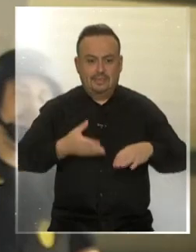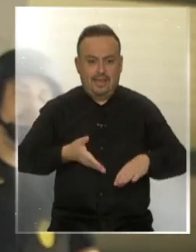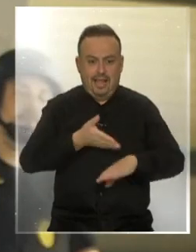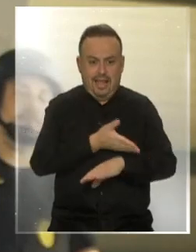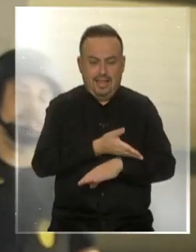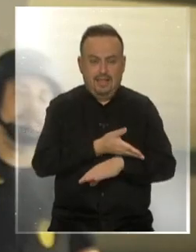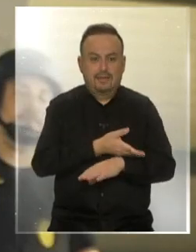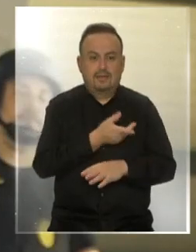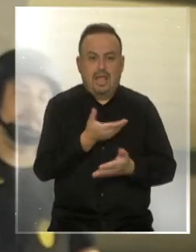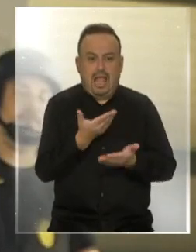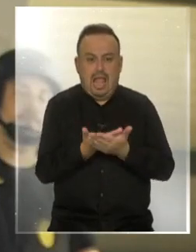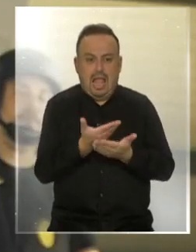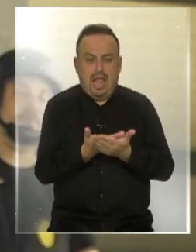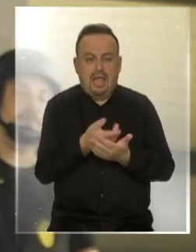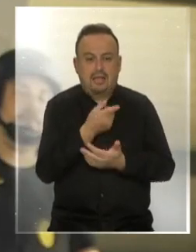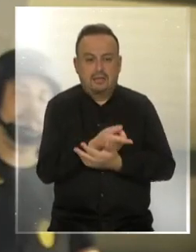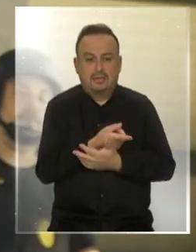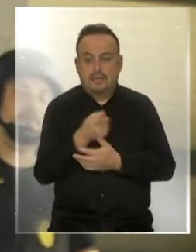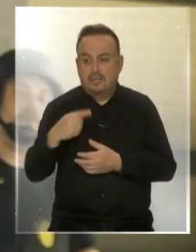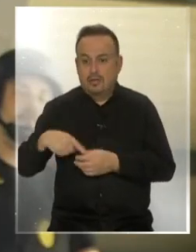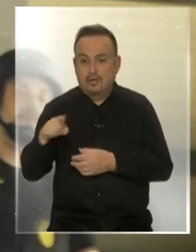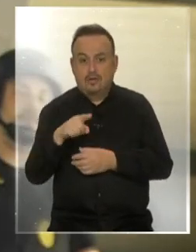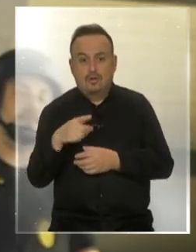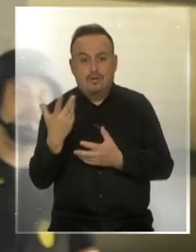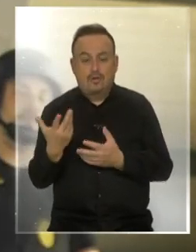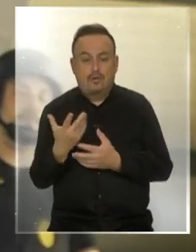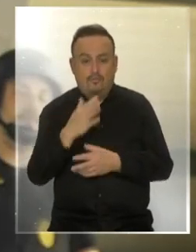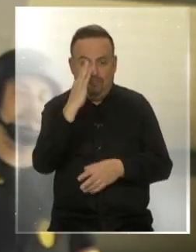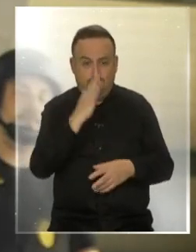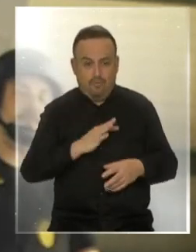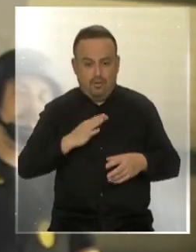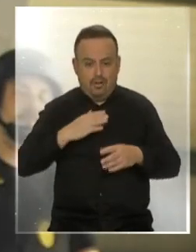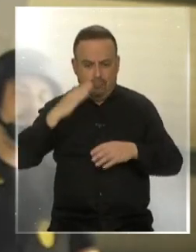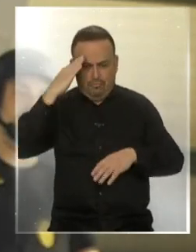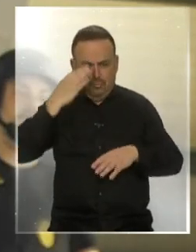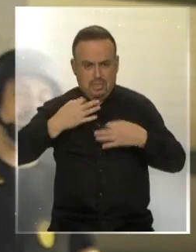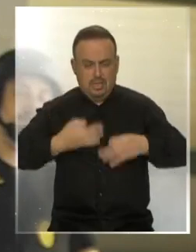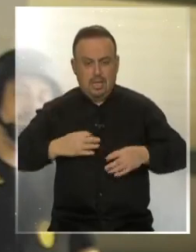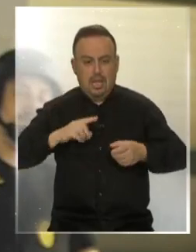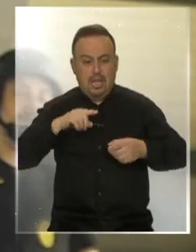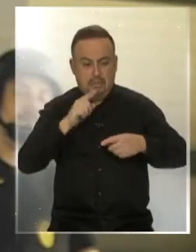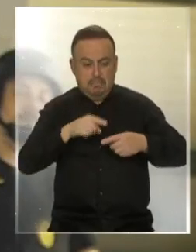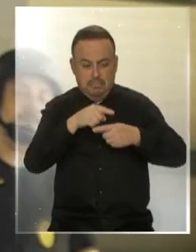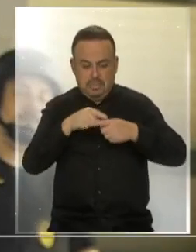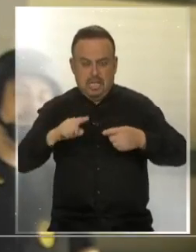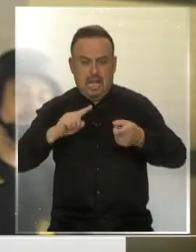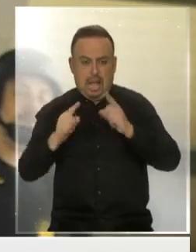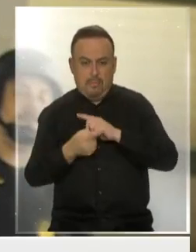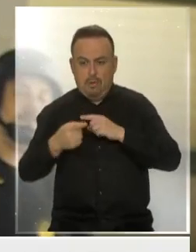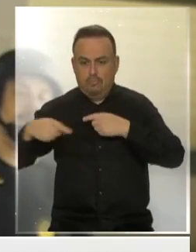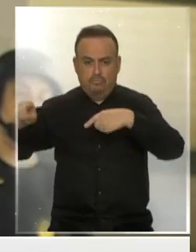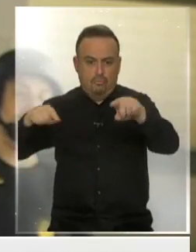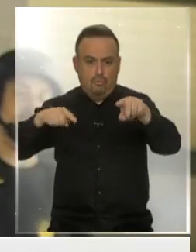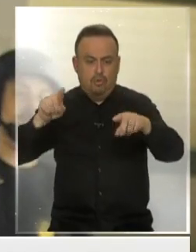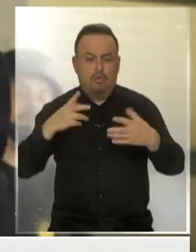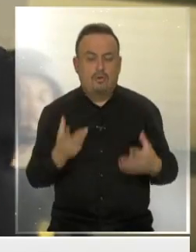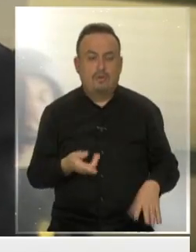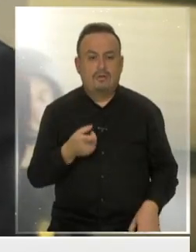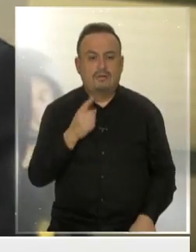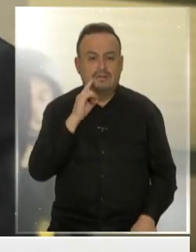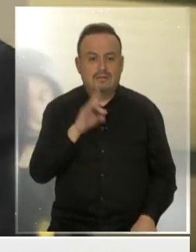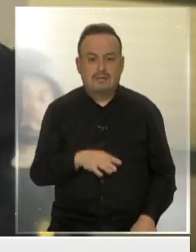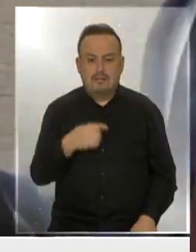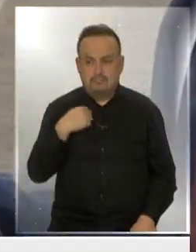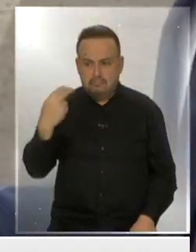y aprovecho de que el personal había sido cambiado esa misma semana por lo cual sabía que